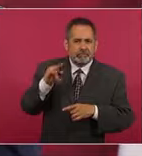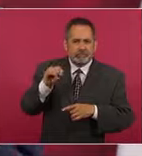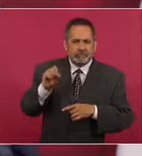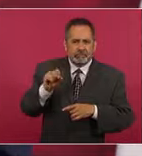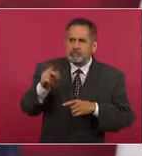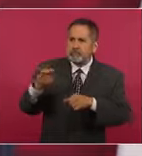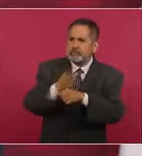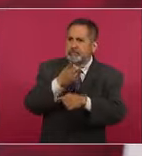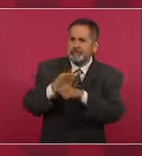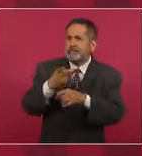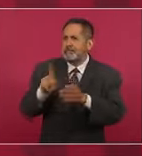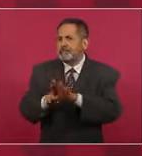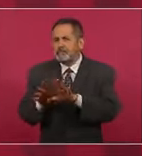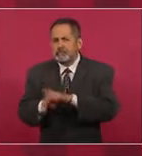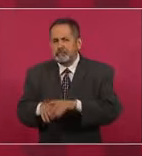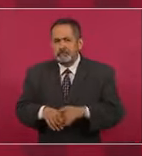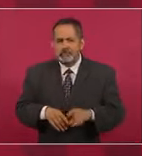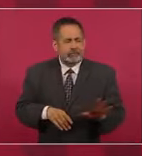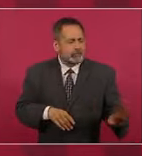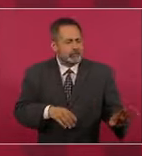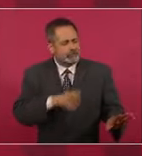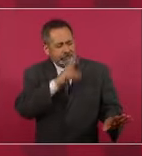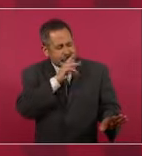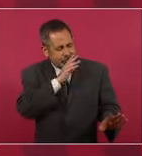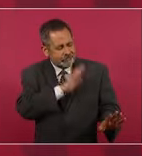¿Qué está pasando? No se preocupe,